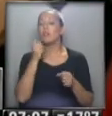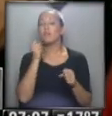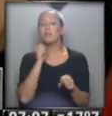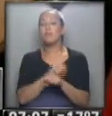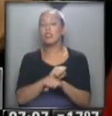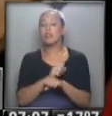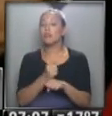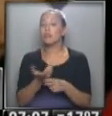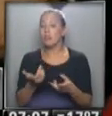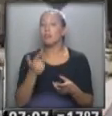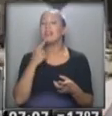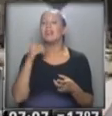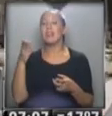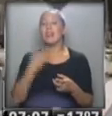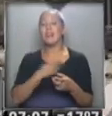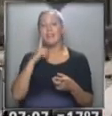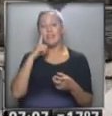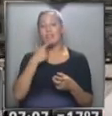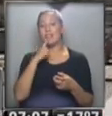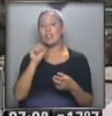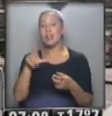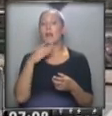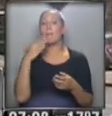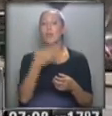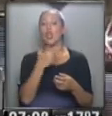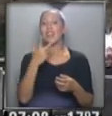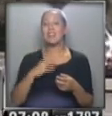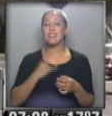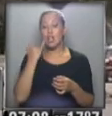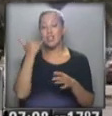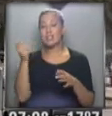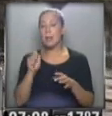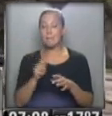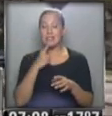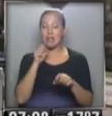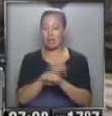pronto, desde la Fiscalía pidieron 3 años y 6 meses de cárcel para María Julia